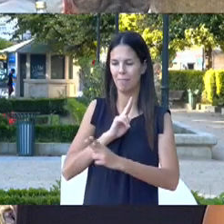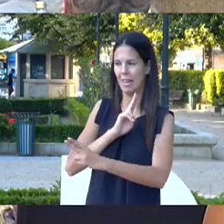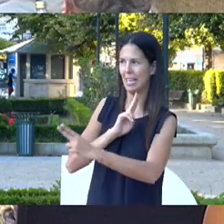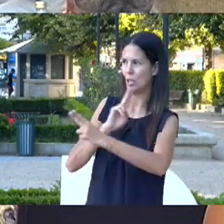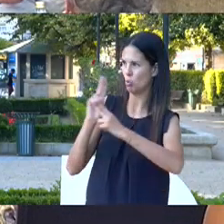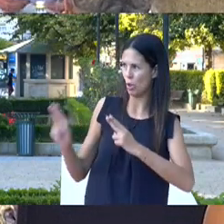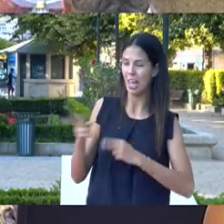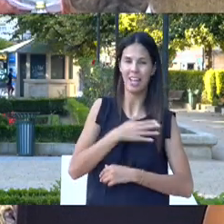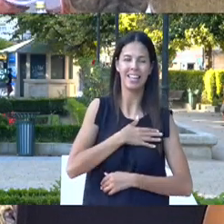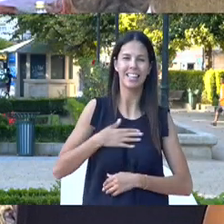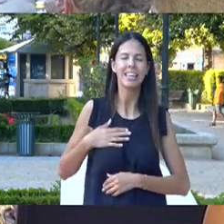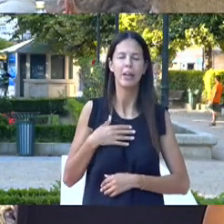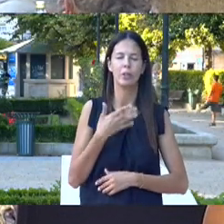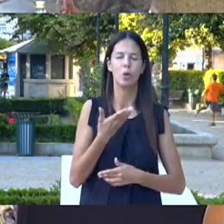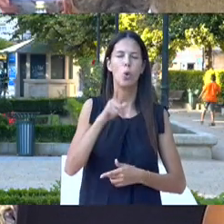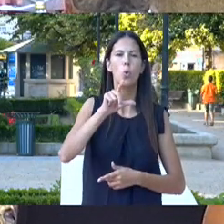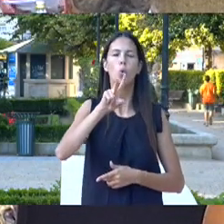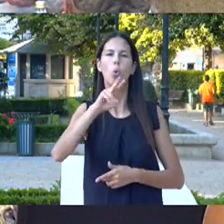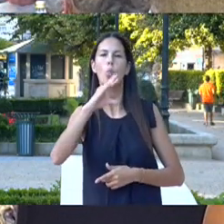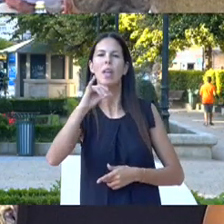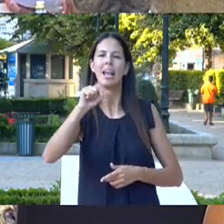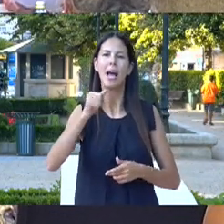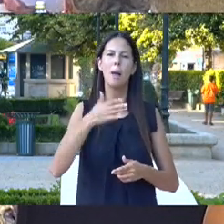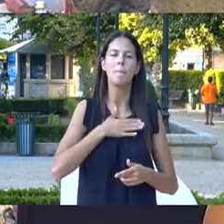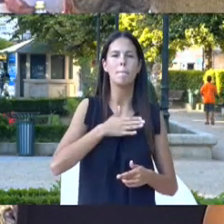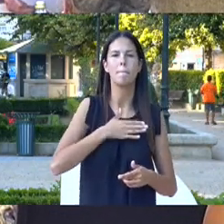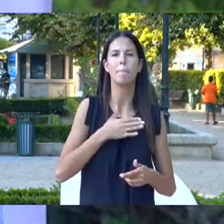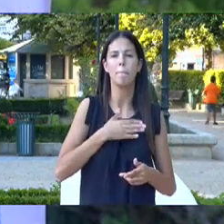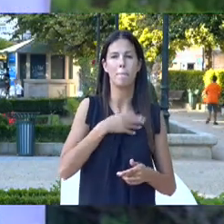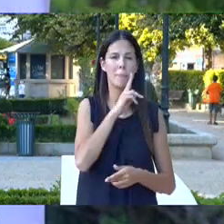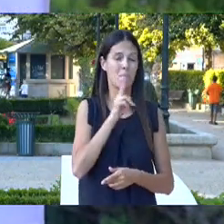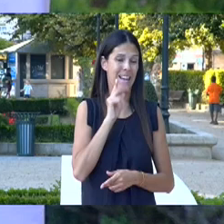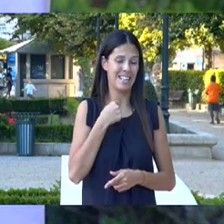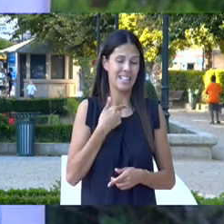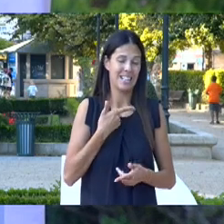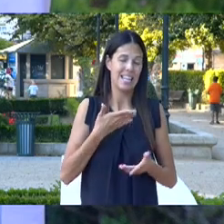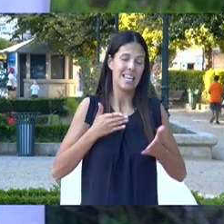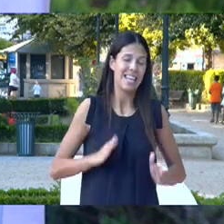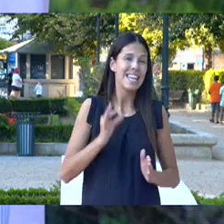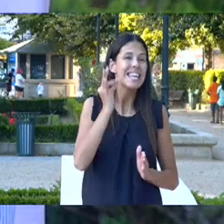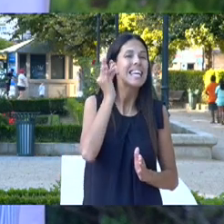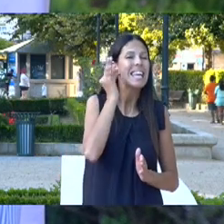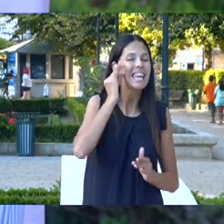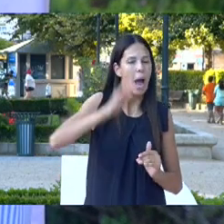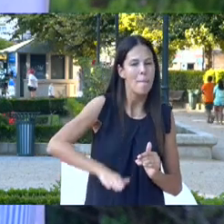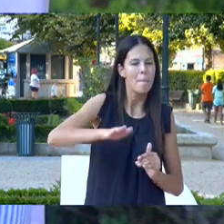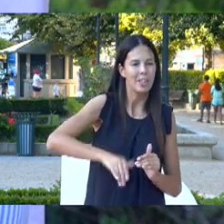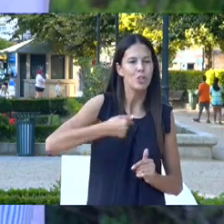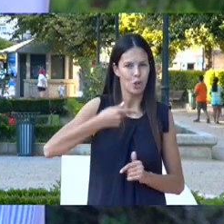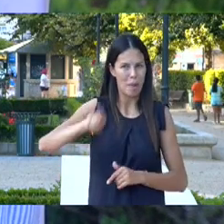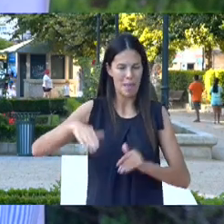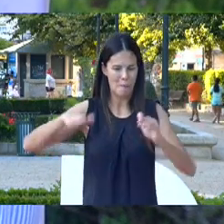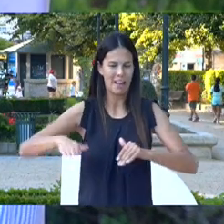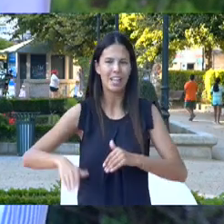os que non o sabedes, era a miña Naya, filla pequena de Ernestina Otero. Eu son o fillo pequeno da filla pequena.